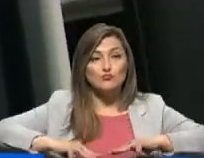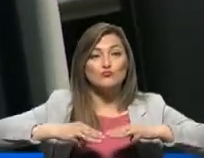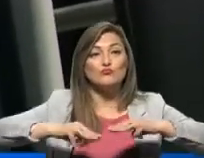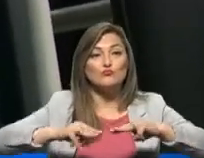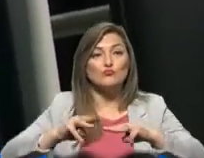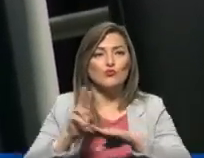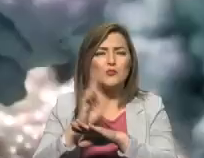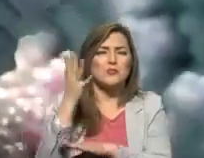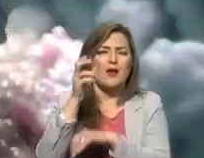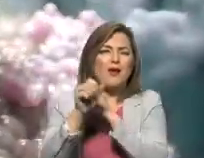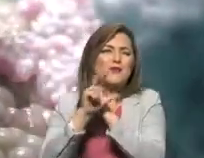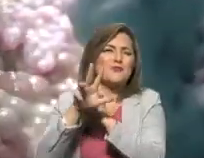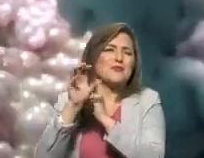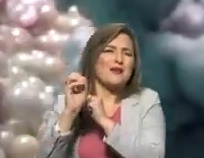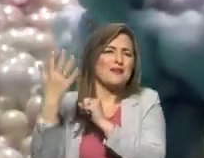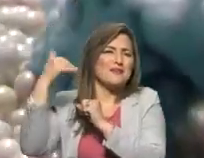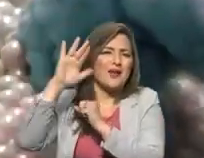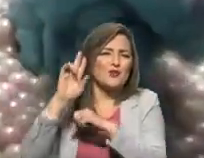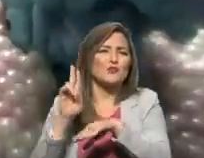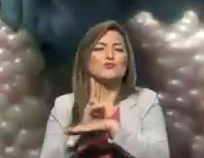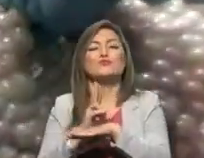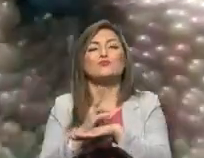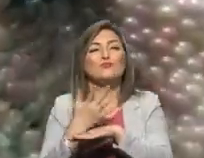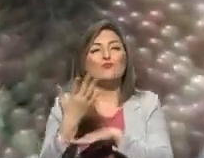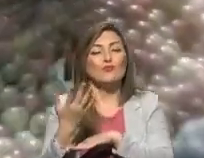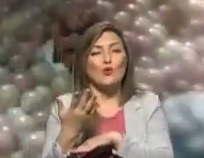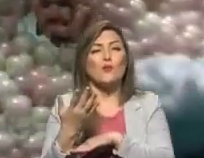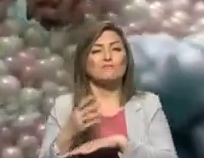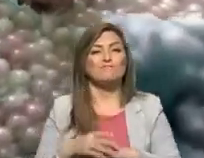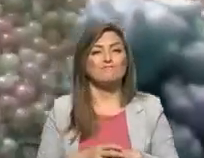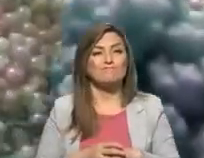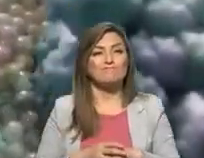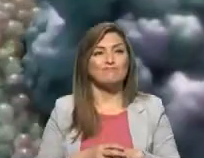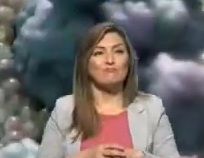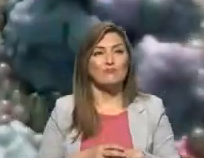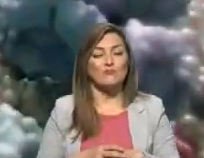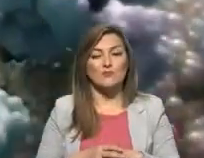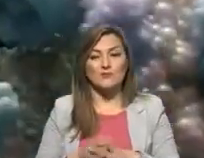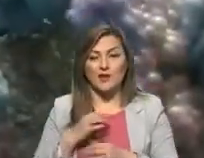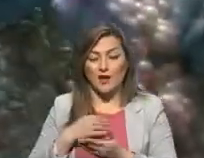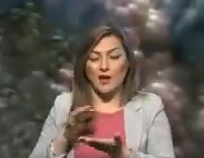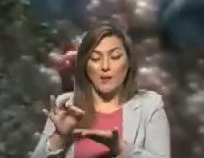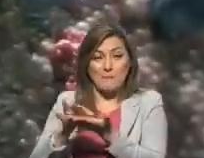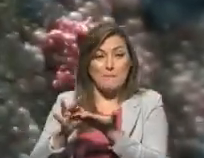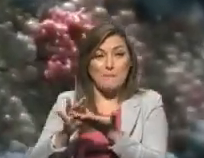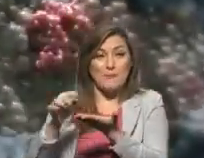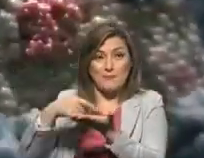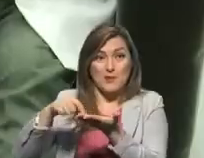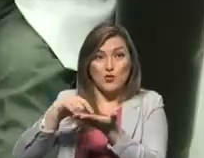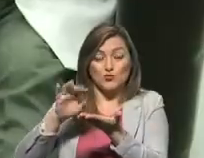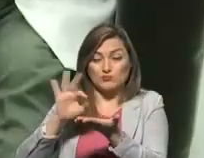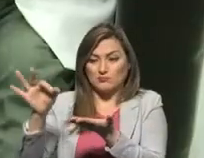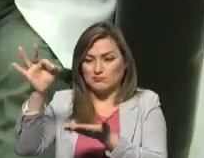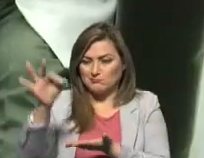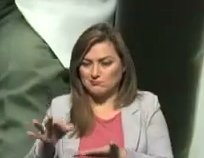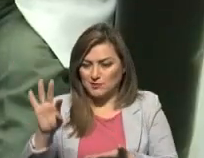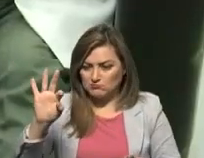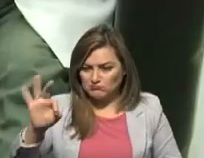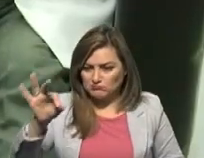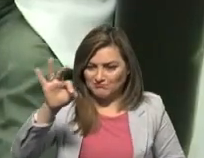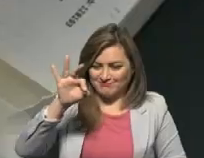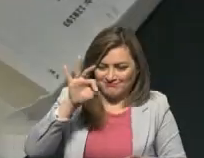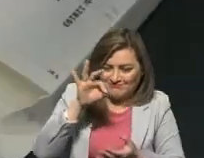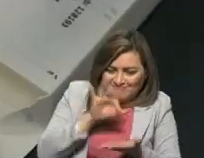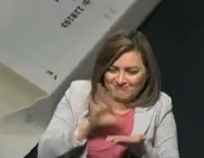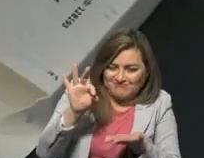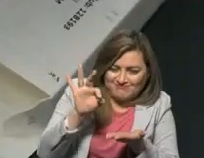ya 30 años. Esta utiliza únicamente subunidades de la proteína del virus y no el virus completo, lo que a decir de los